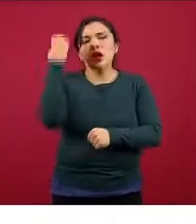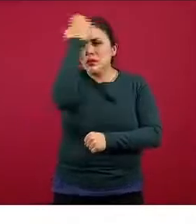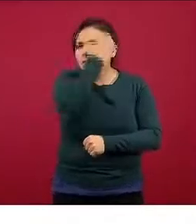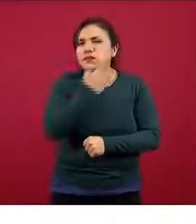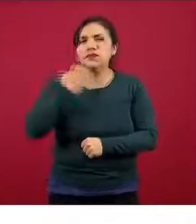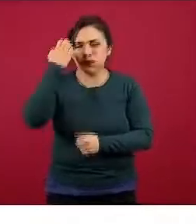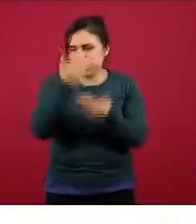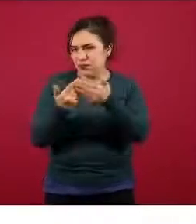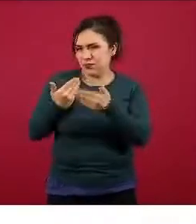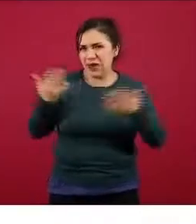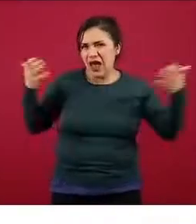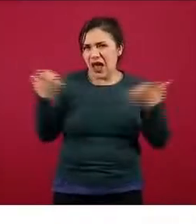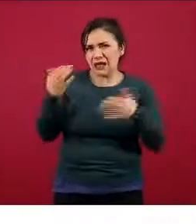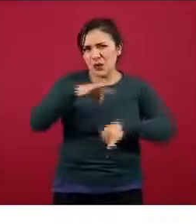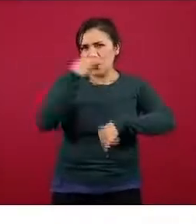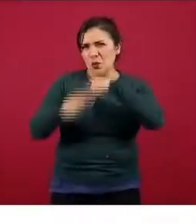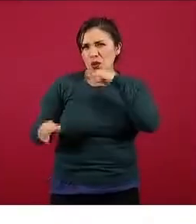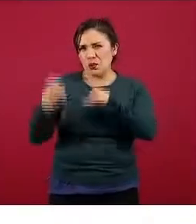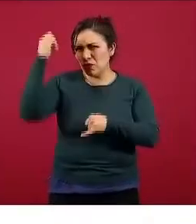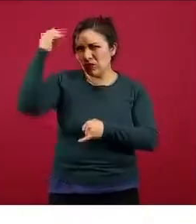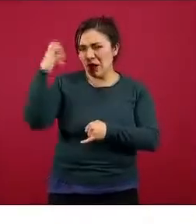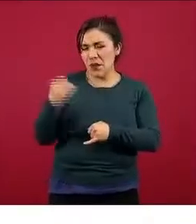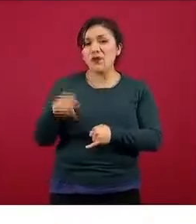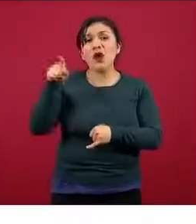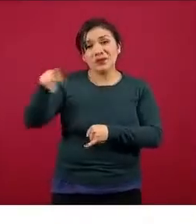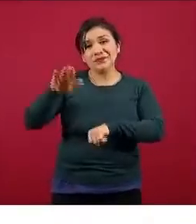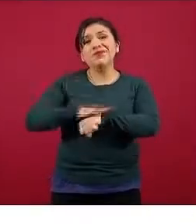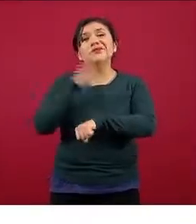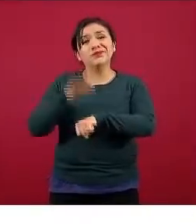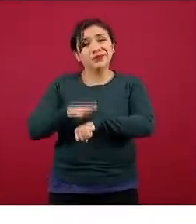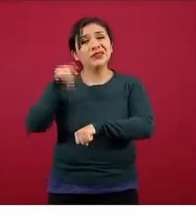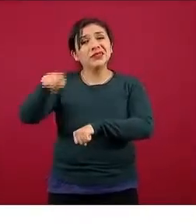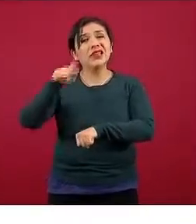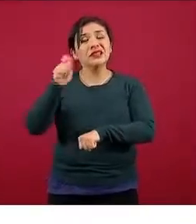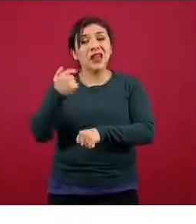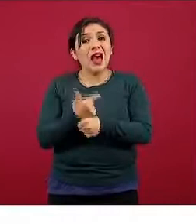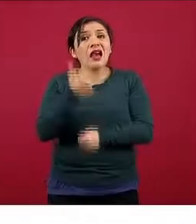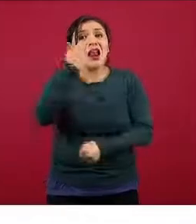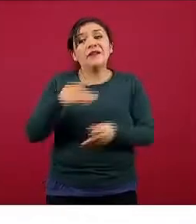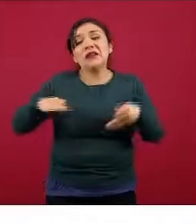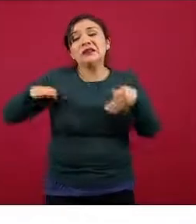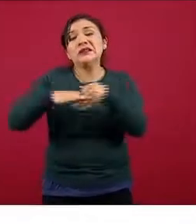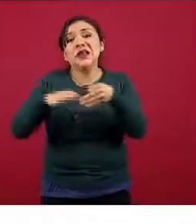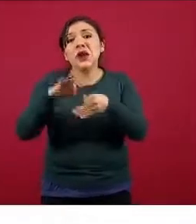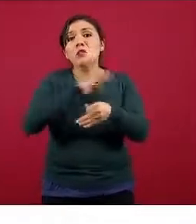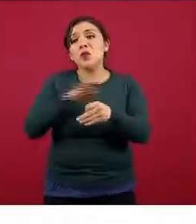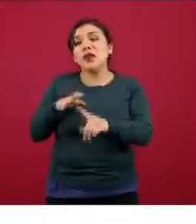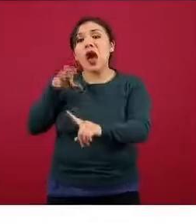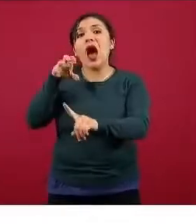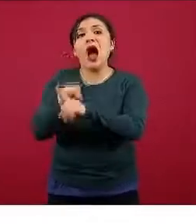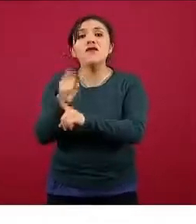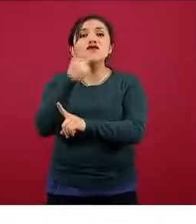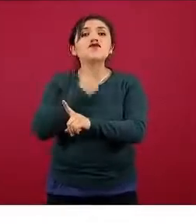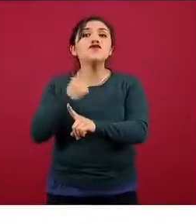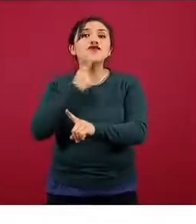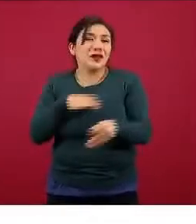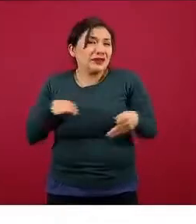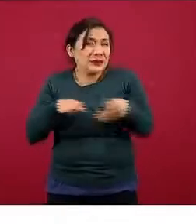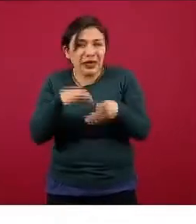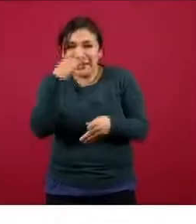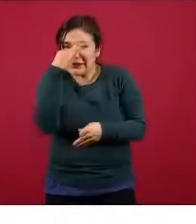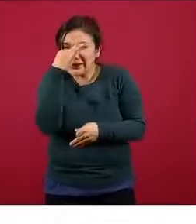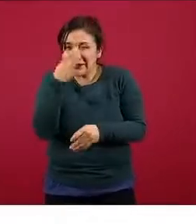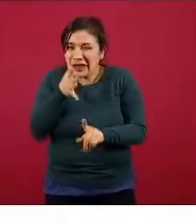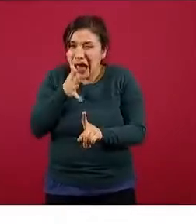que se hizo en el último semáforo están catalogadas como de este riesgo alto, naranja, pero muy cerca